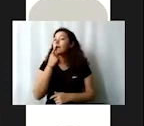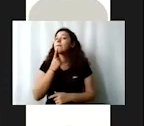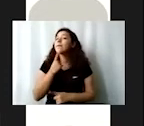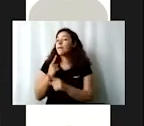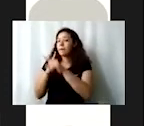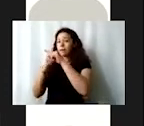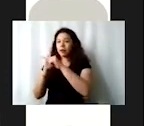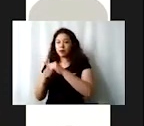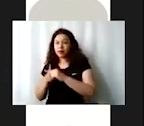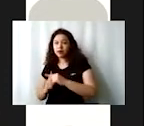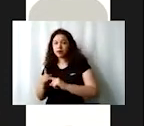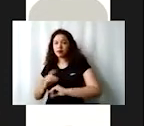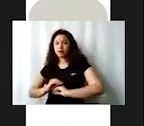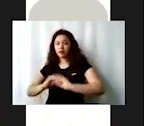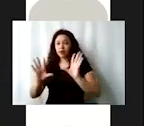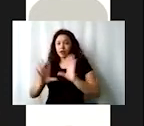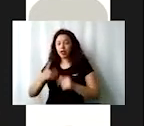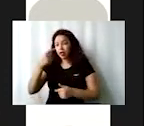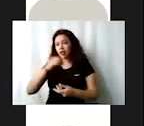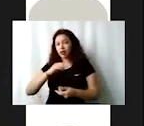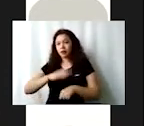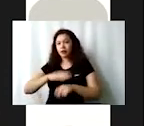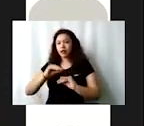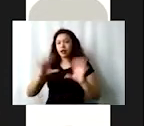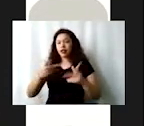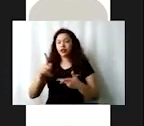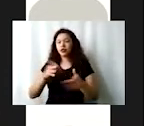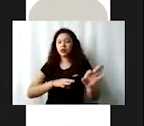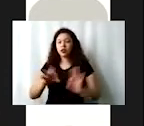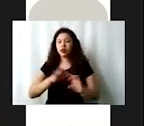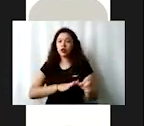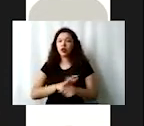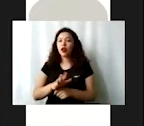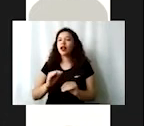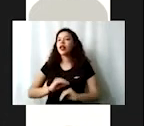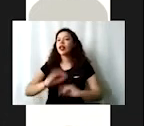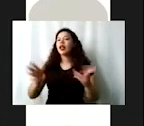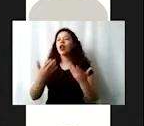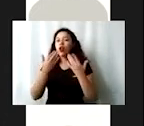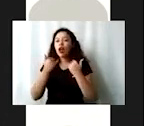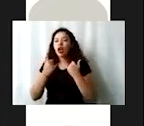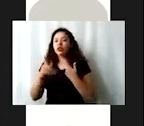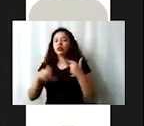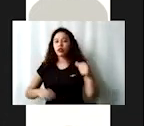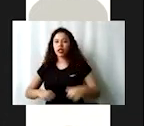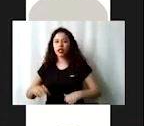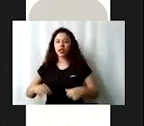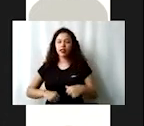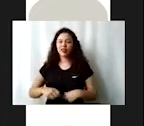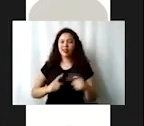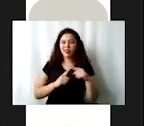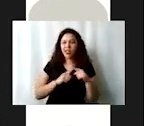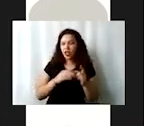tenga clarito cuáles son sus funciones y por supuesto no haya fuga de actividades, de